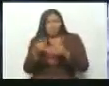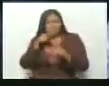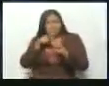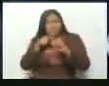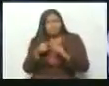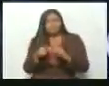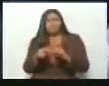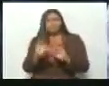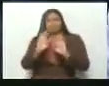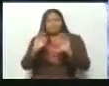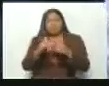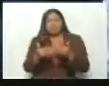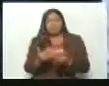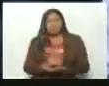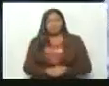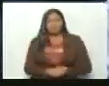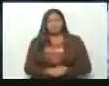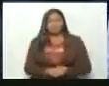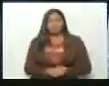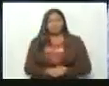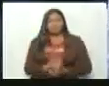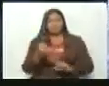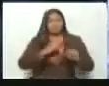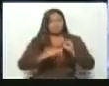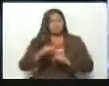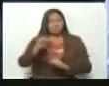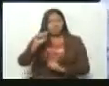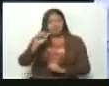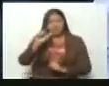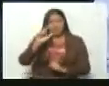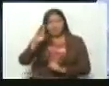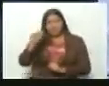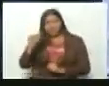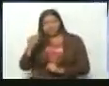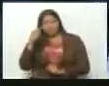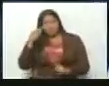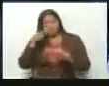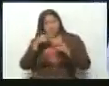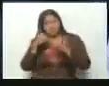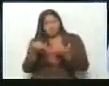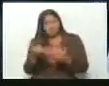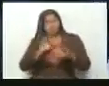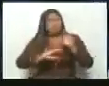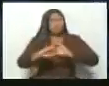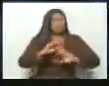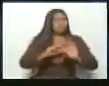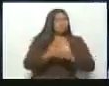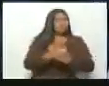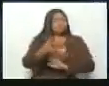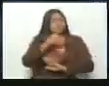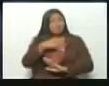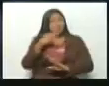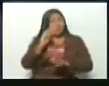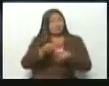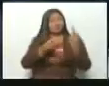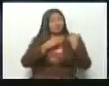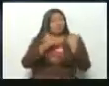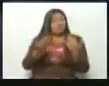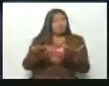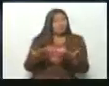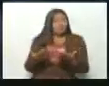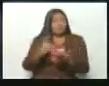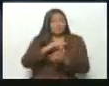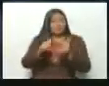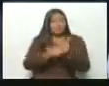de estas sanciones y la persecución, el movimiento ALBA. Nosotros, desde el punto de vista comunicacional, tenemos la tarea que nos ha dado